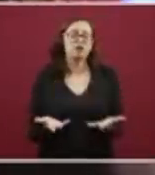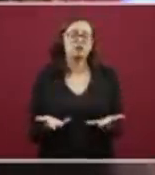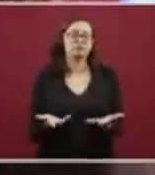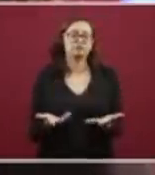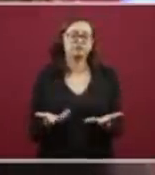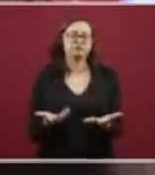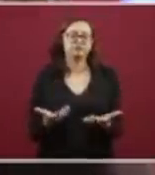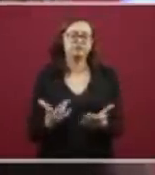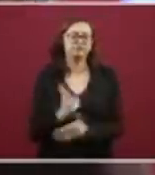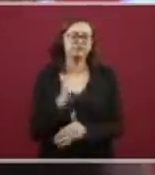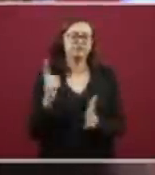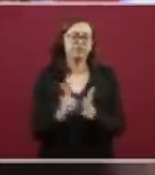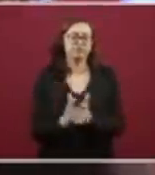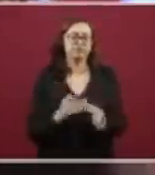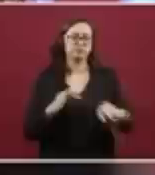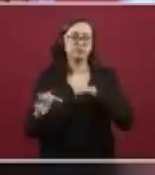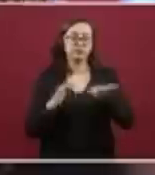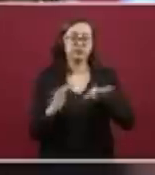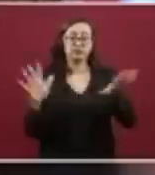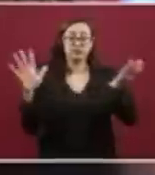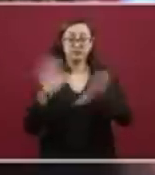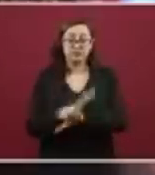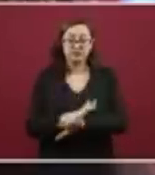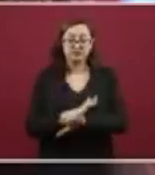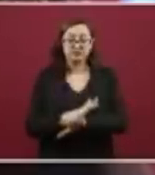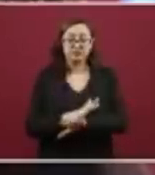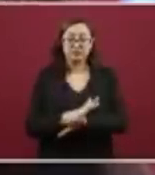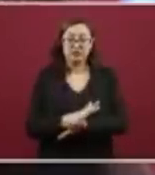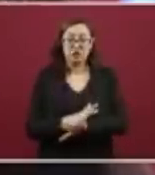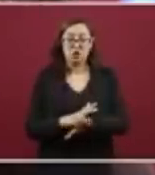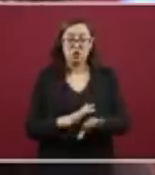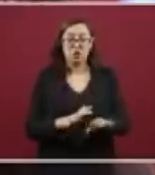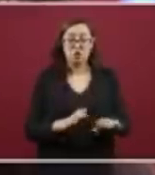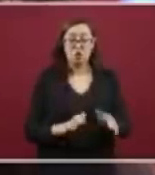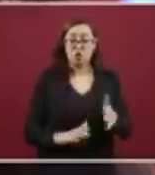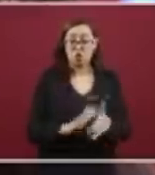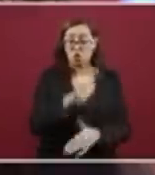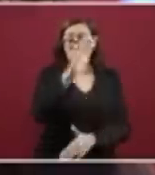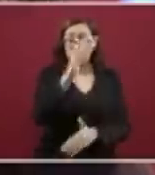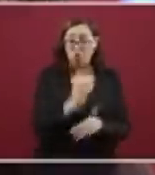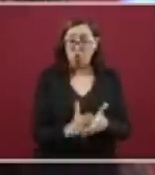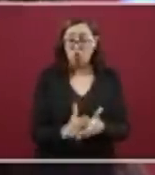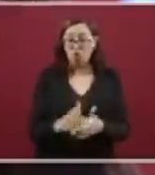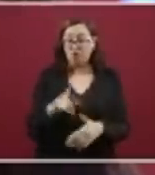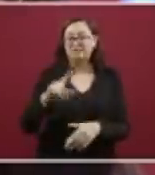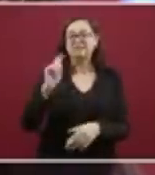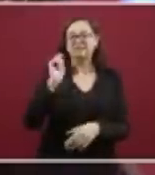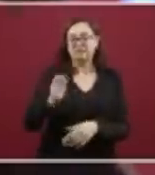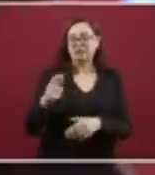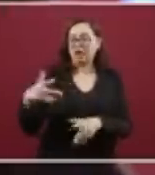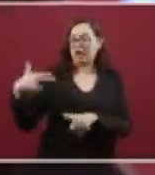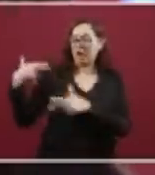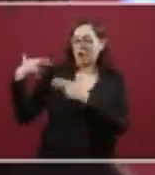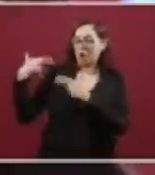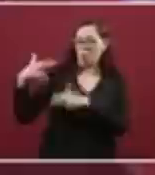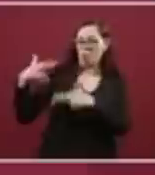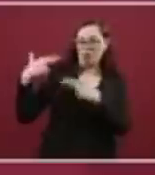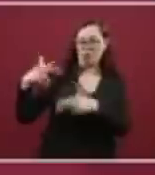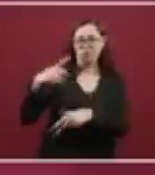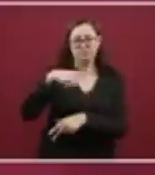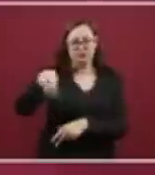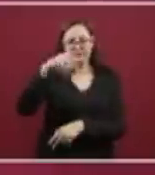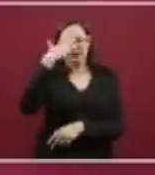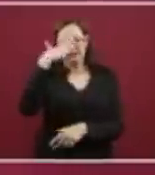trae como requisito, antes de poder emplazar a huelga, recordemos que los contratos de protección